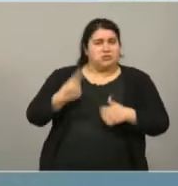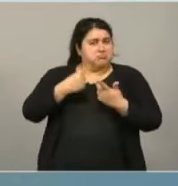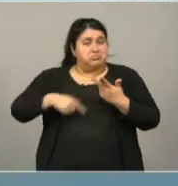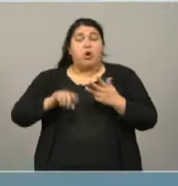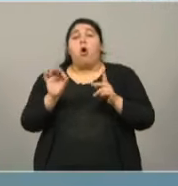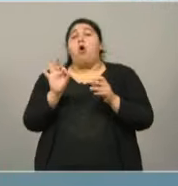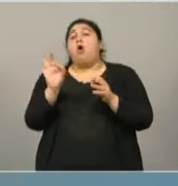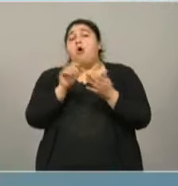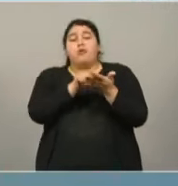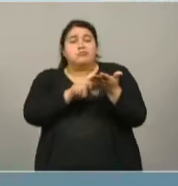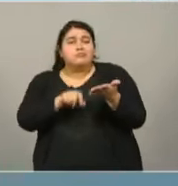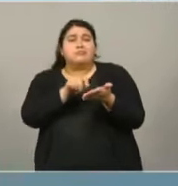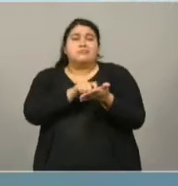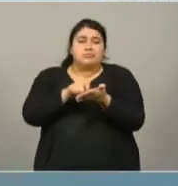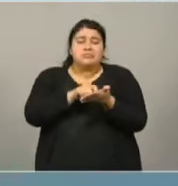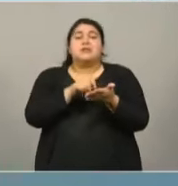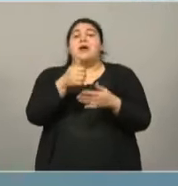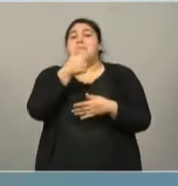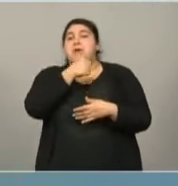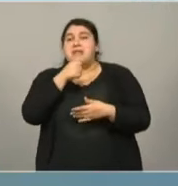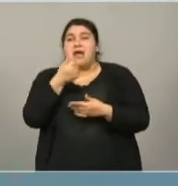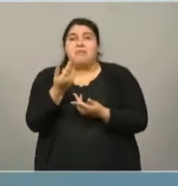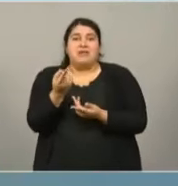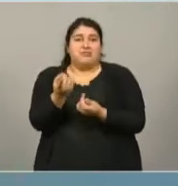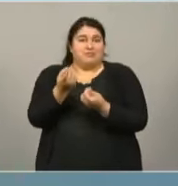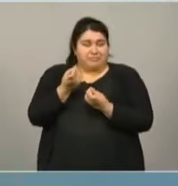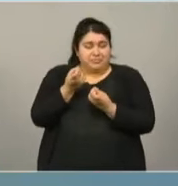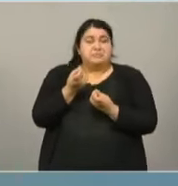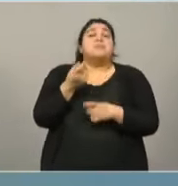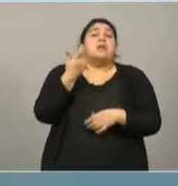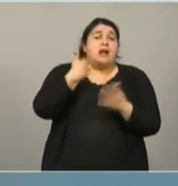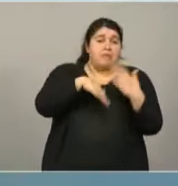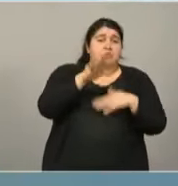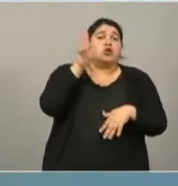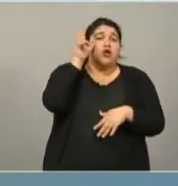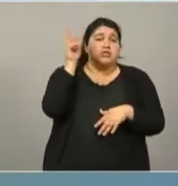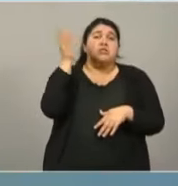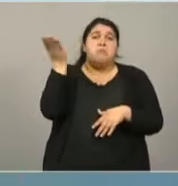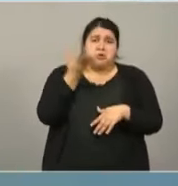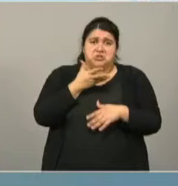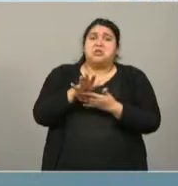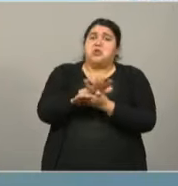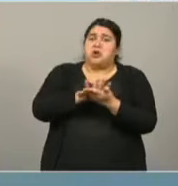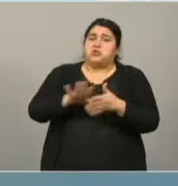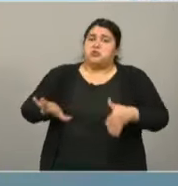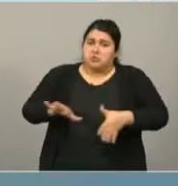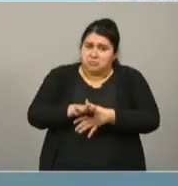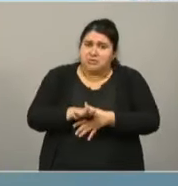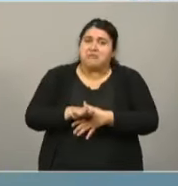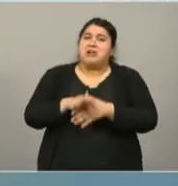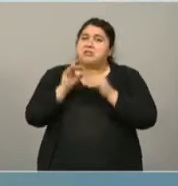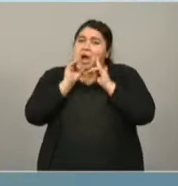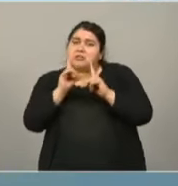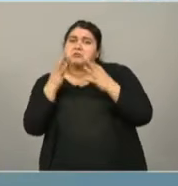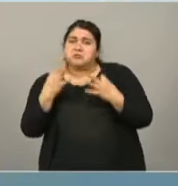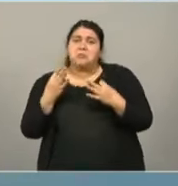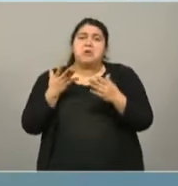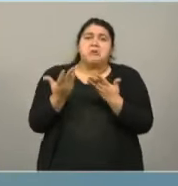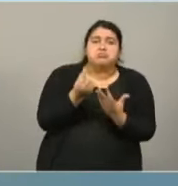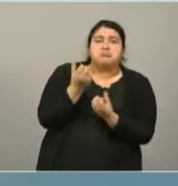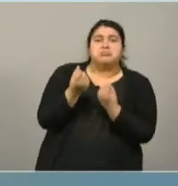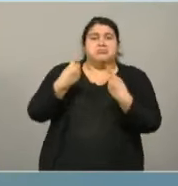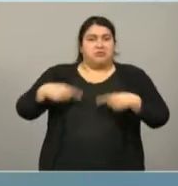un medicamento y como pueden ver siempre más del 80% logra resolverlo satisfactoriamente con picos como el acceso a